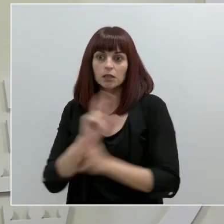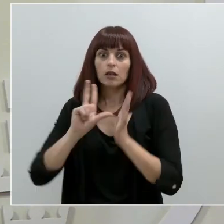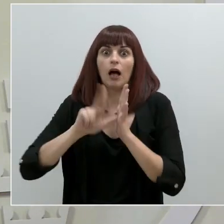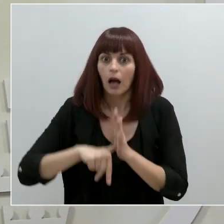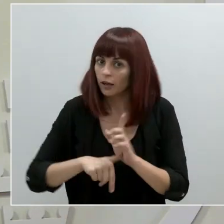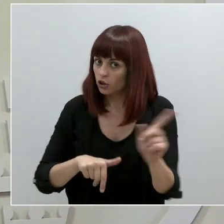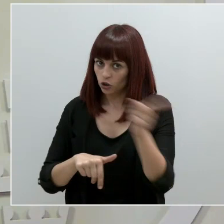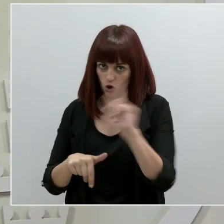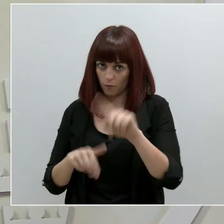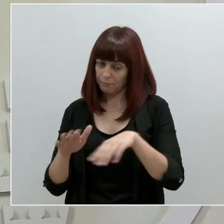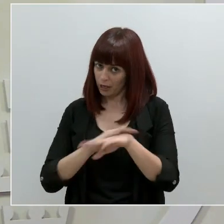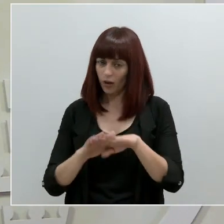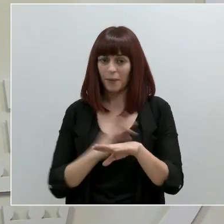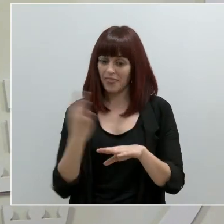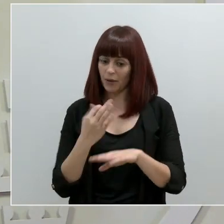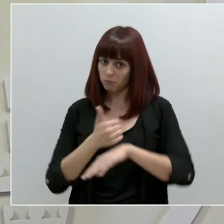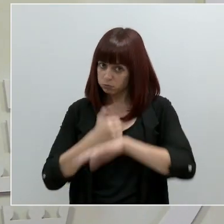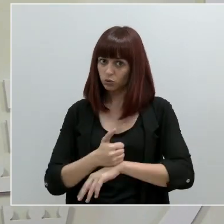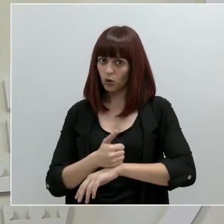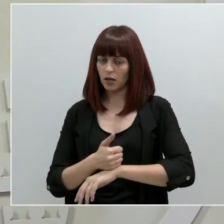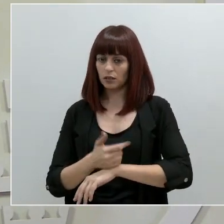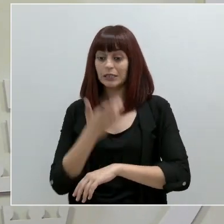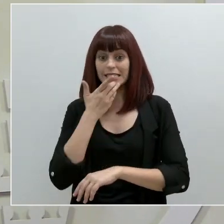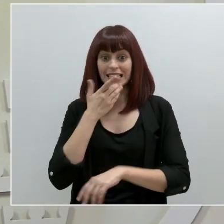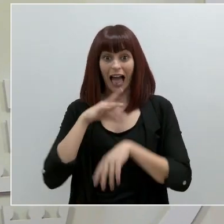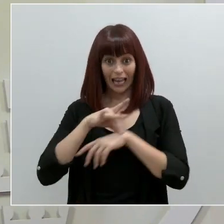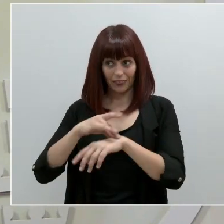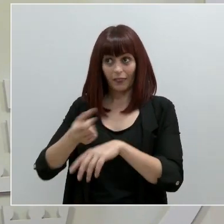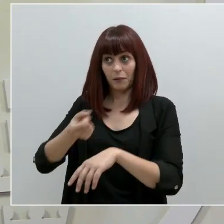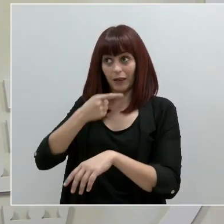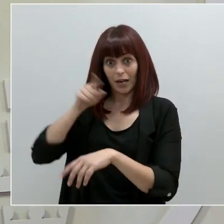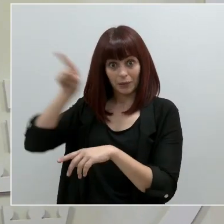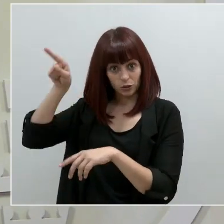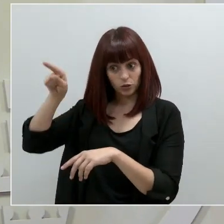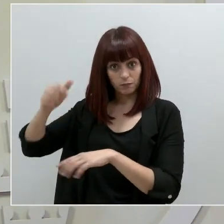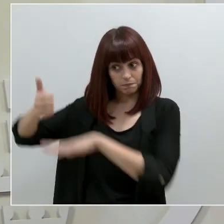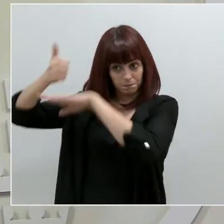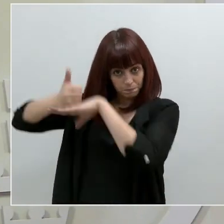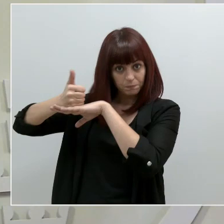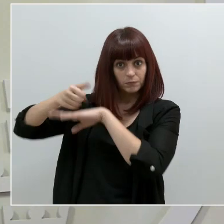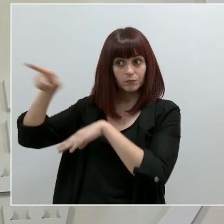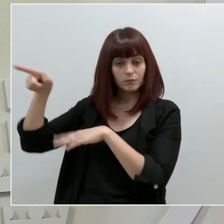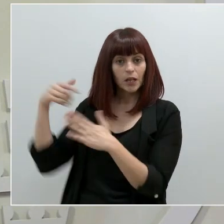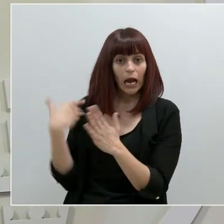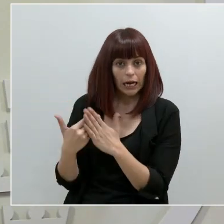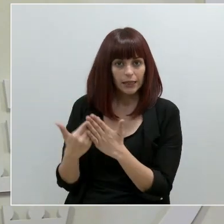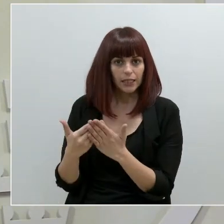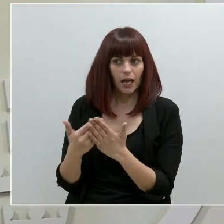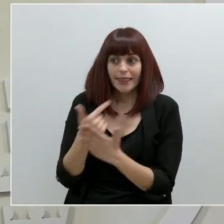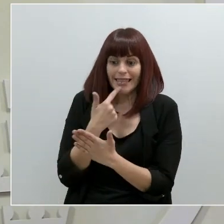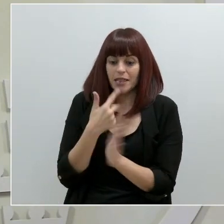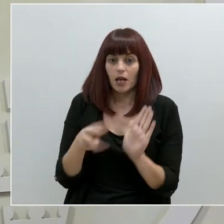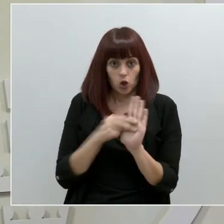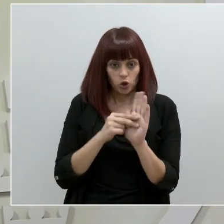de vacunación, me van a perdonar, pero es que si la propia Agencia del Medicamento, que es el garante, saca una